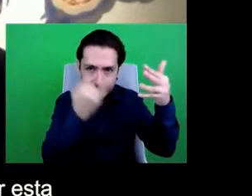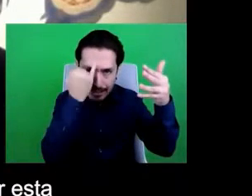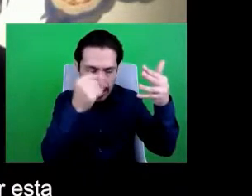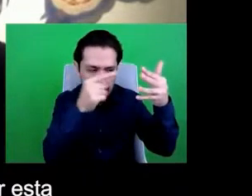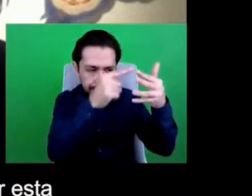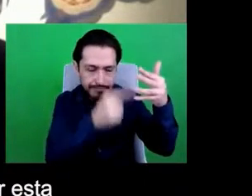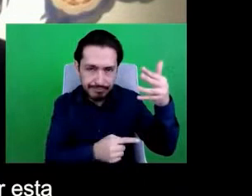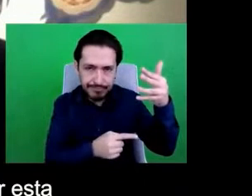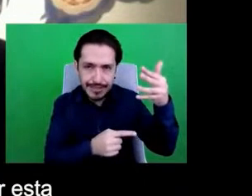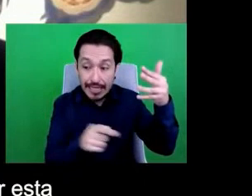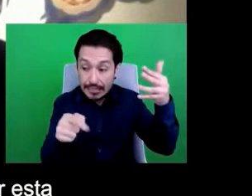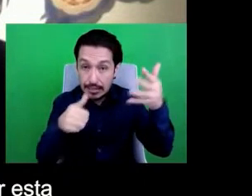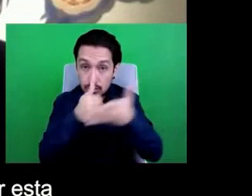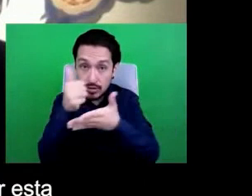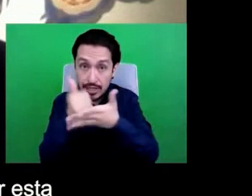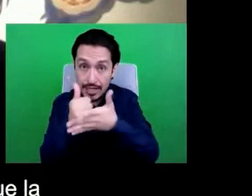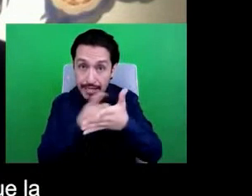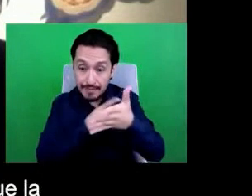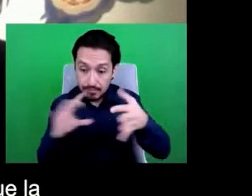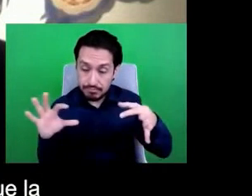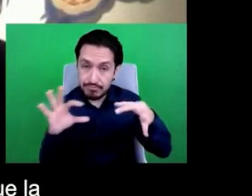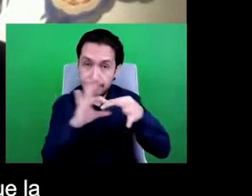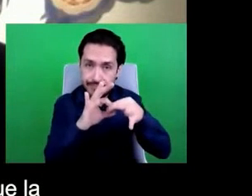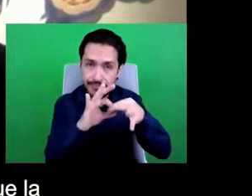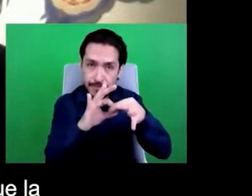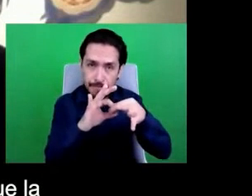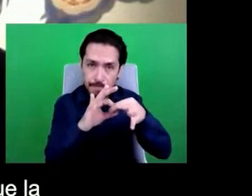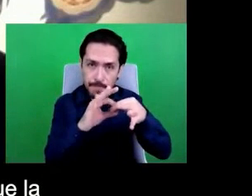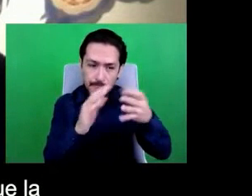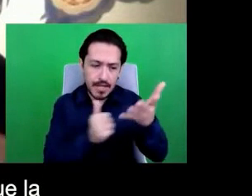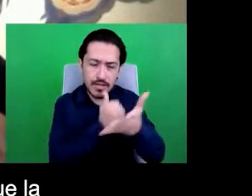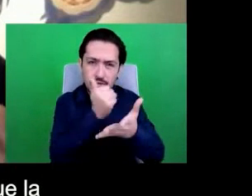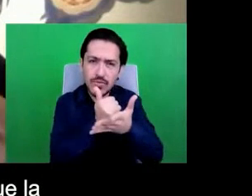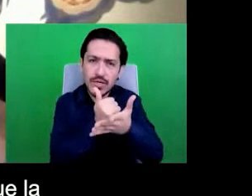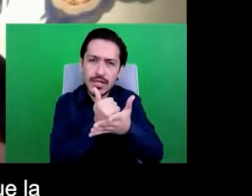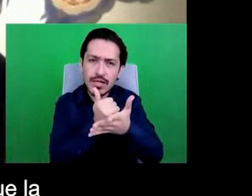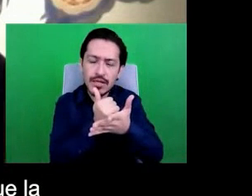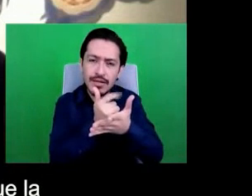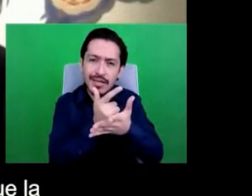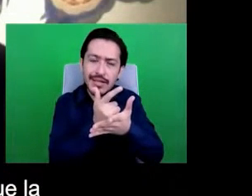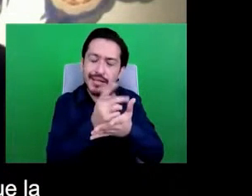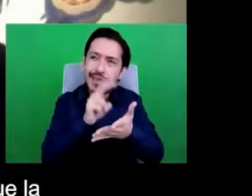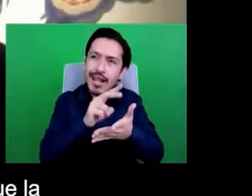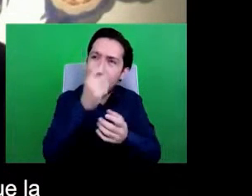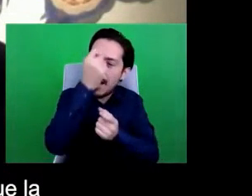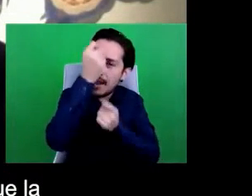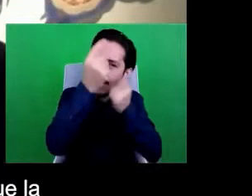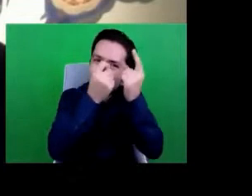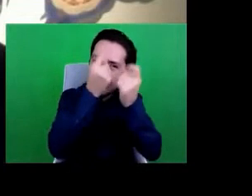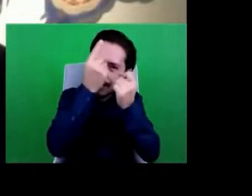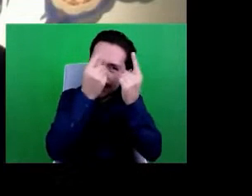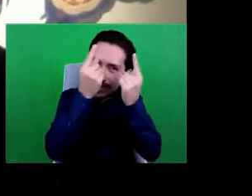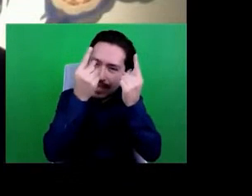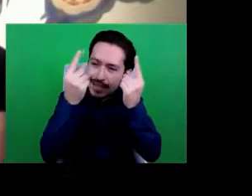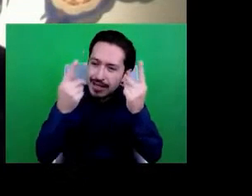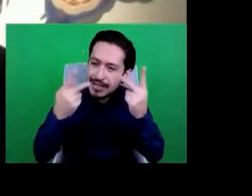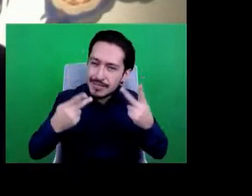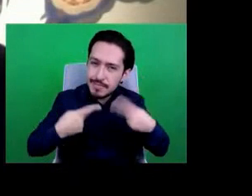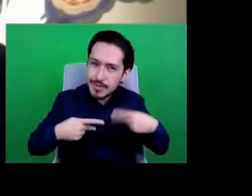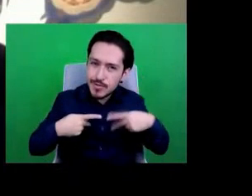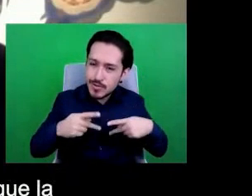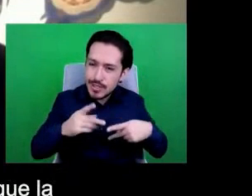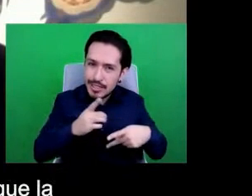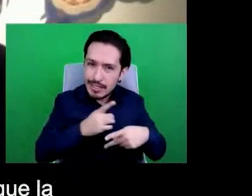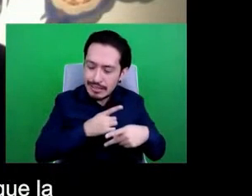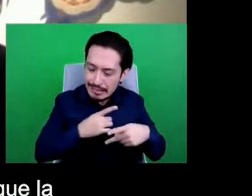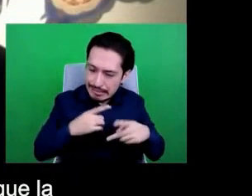de ellos es que la ciudad tiene que ser una ciudad que glorifique la creatividad de sus personas, de su gente, lo cual es muy bueno. Pero